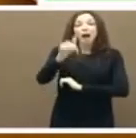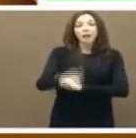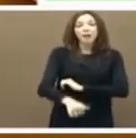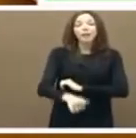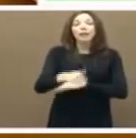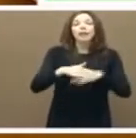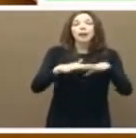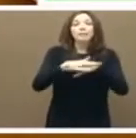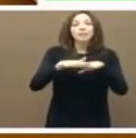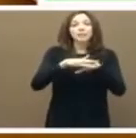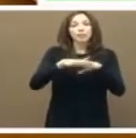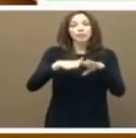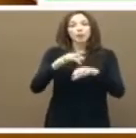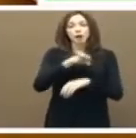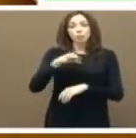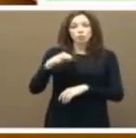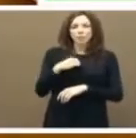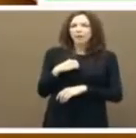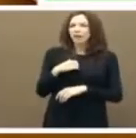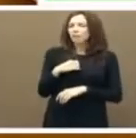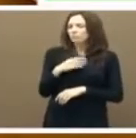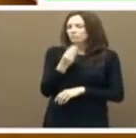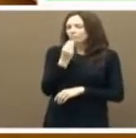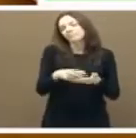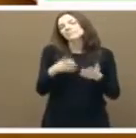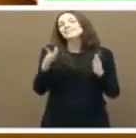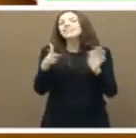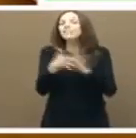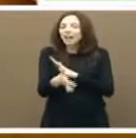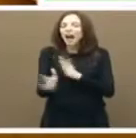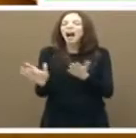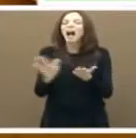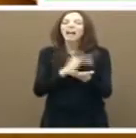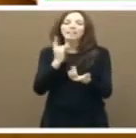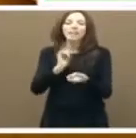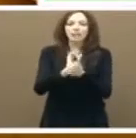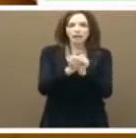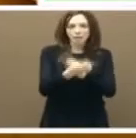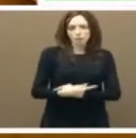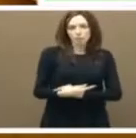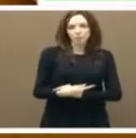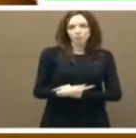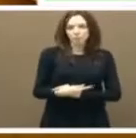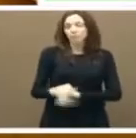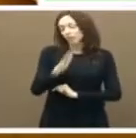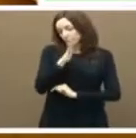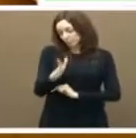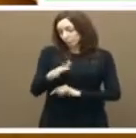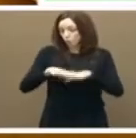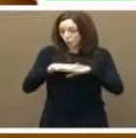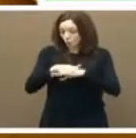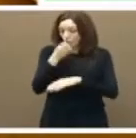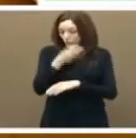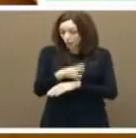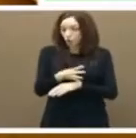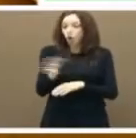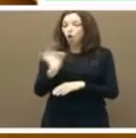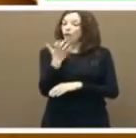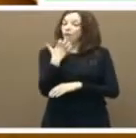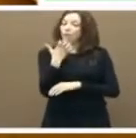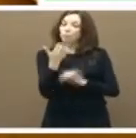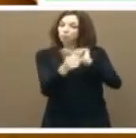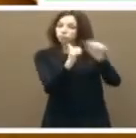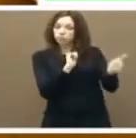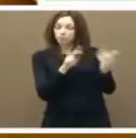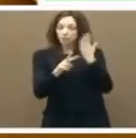cabo el mayor ejercicio de transparencia de toda España. Así creo que buenos ejemplos de transparencia y buen gobierno son el hecho de que los altos